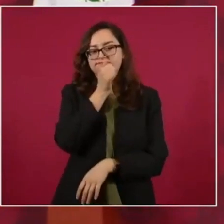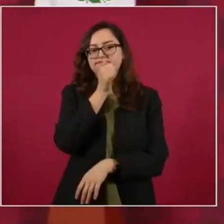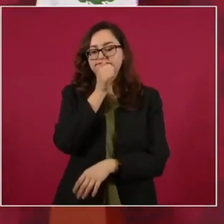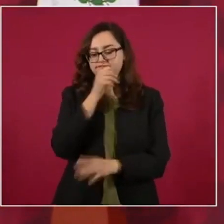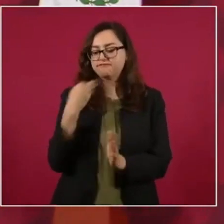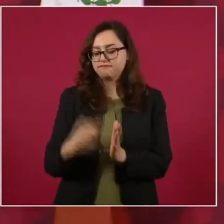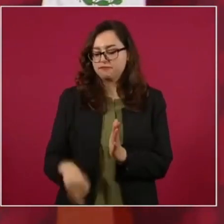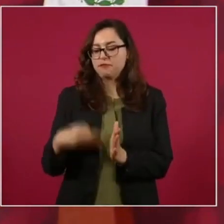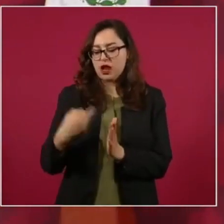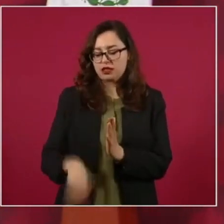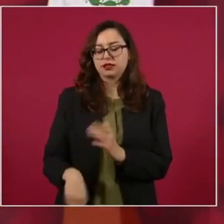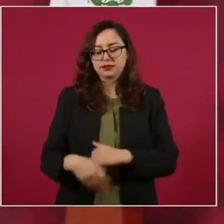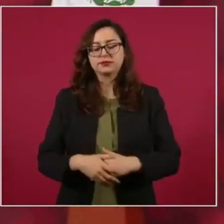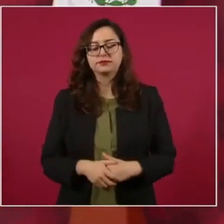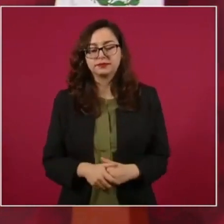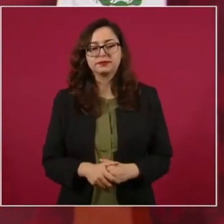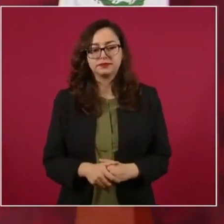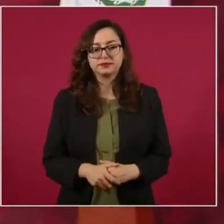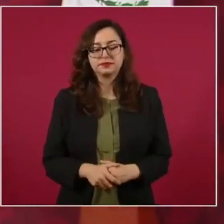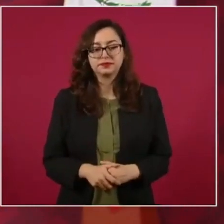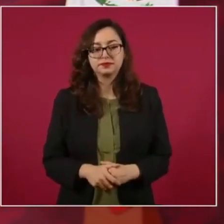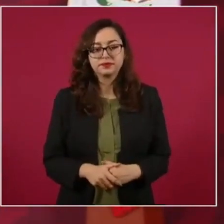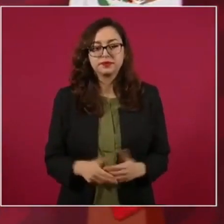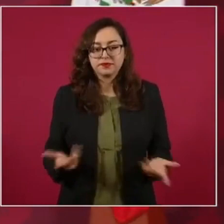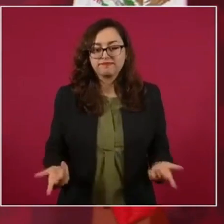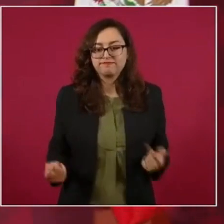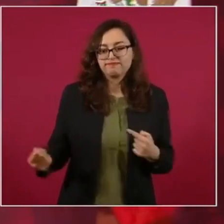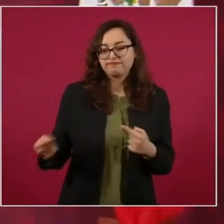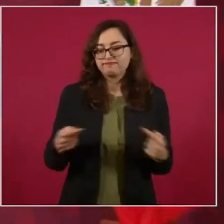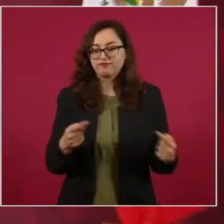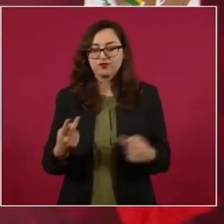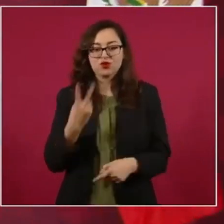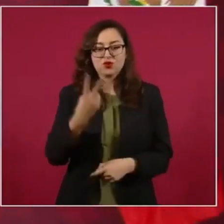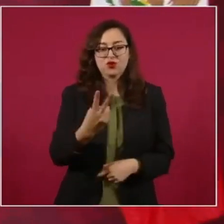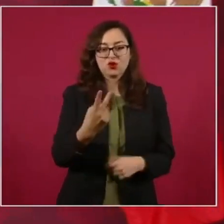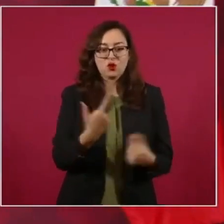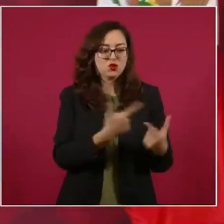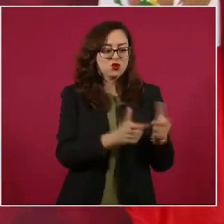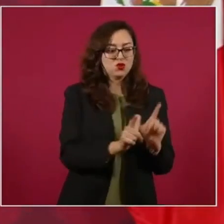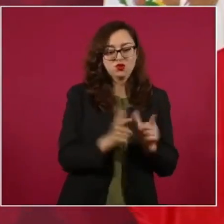concretar, llevar a cabo, por las diferencias